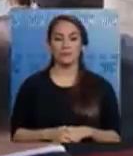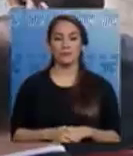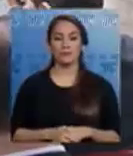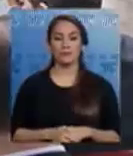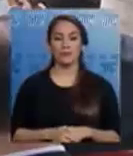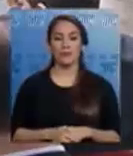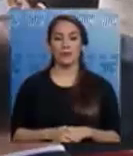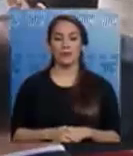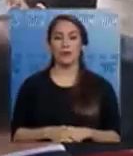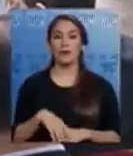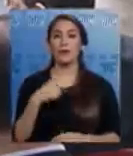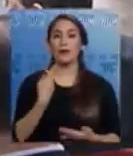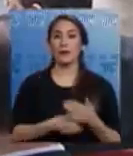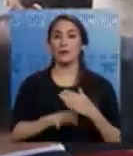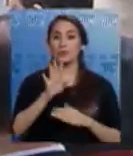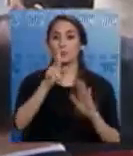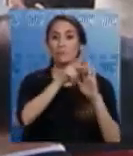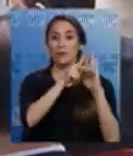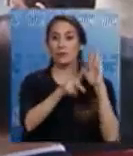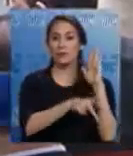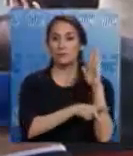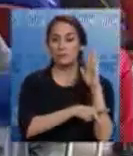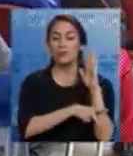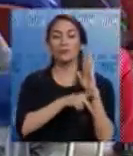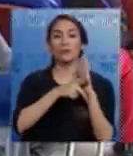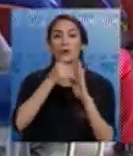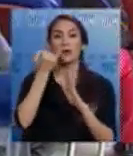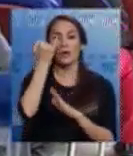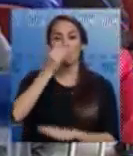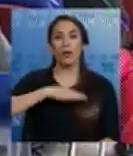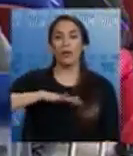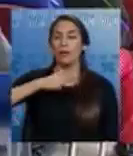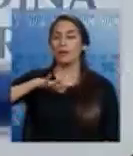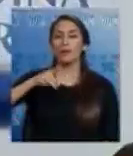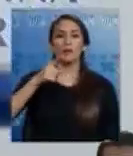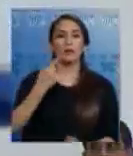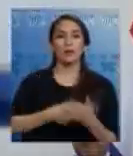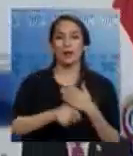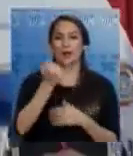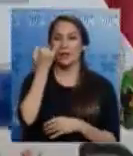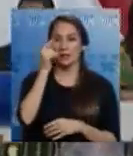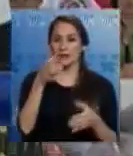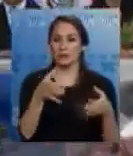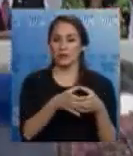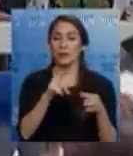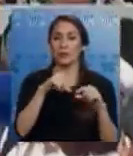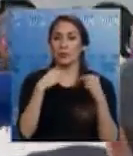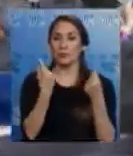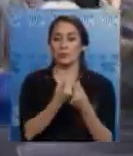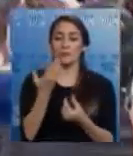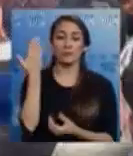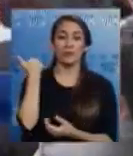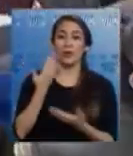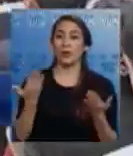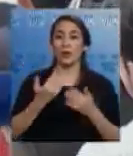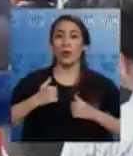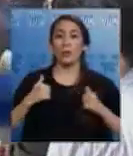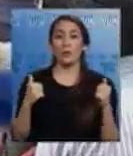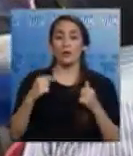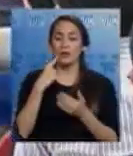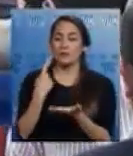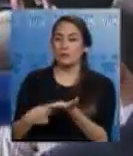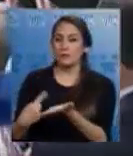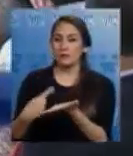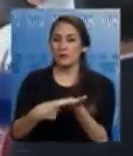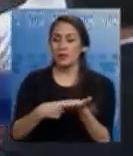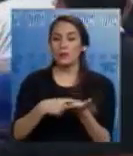Pese a que el Parlamento Andino y el Consejo Superior de la Universidad Andina Simón Bolívar, reunido días atrás en Bogotá, desconociera